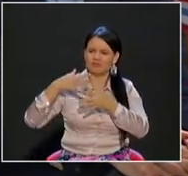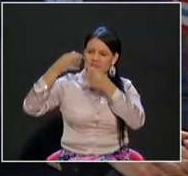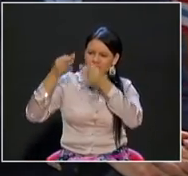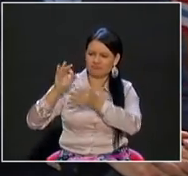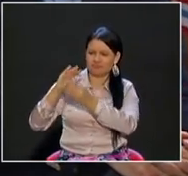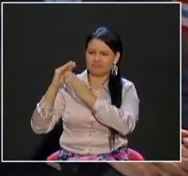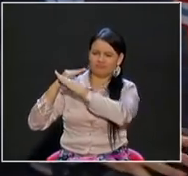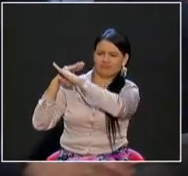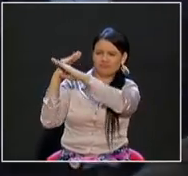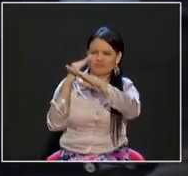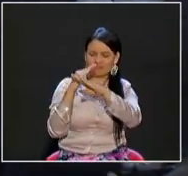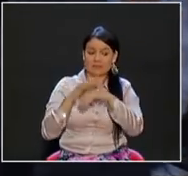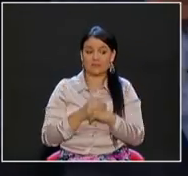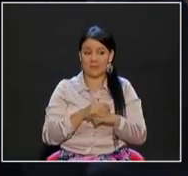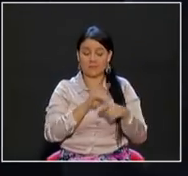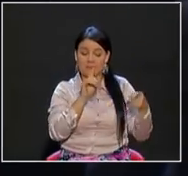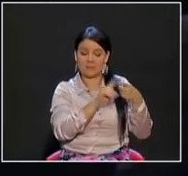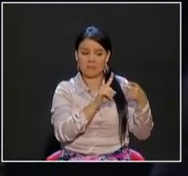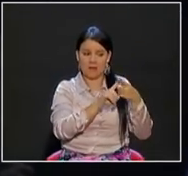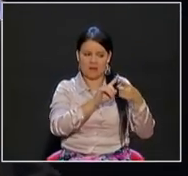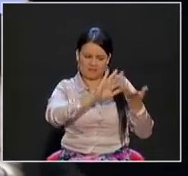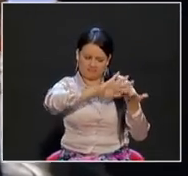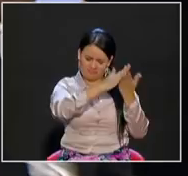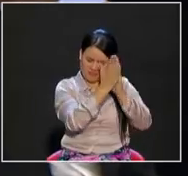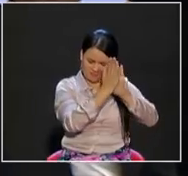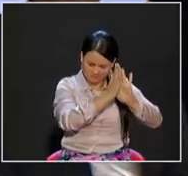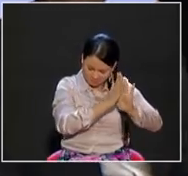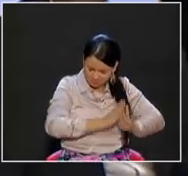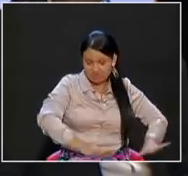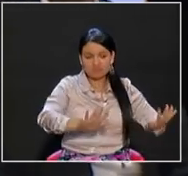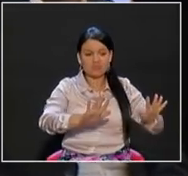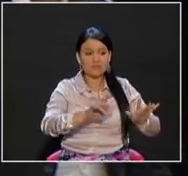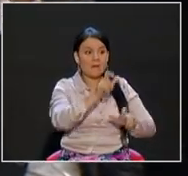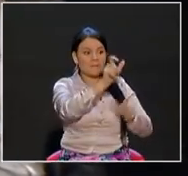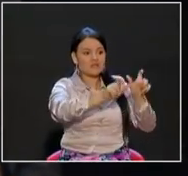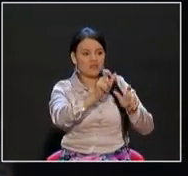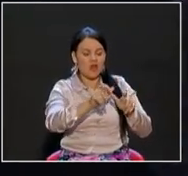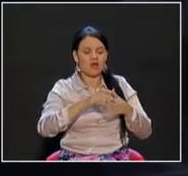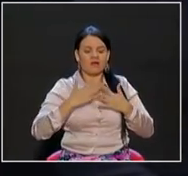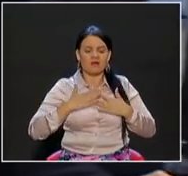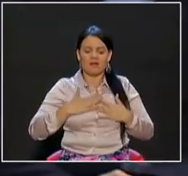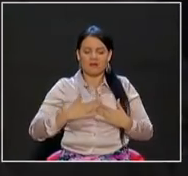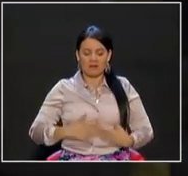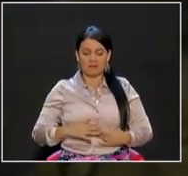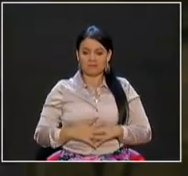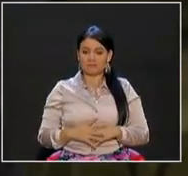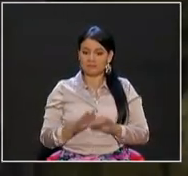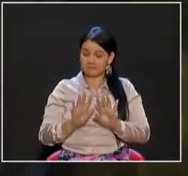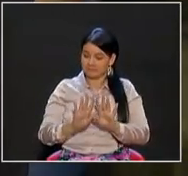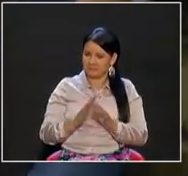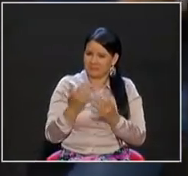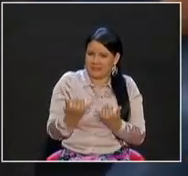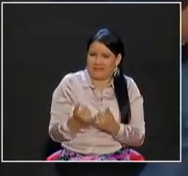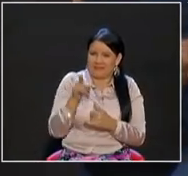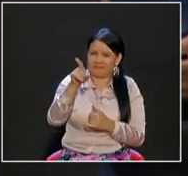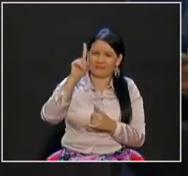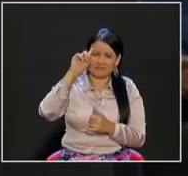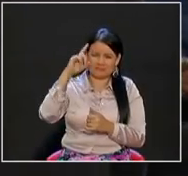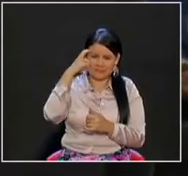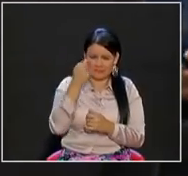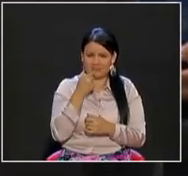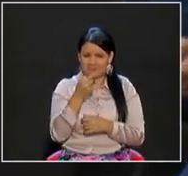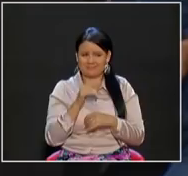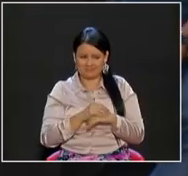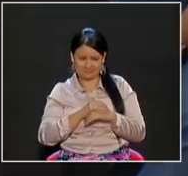paz completa y seguridad humana aquí estamos enfrentando un gobierno nacional que llegó con el discurso que hace estrés a la paz